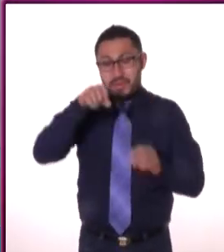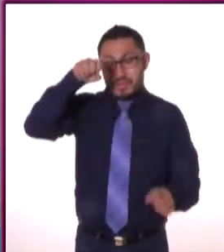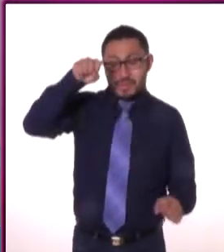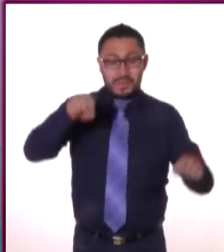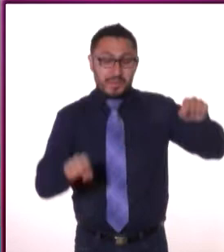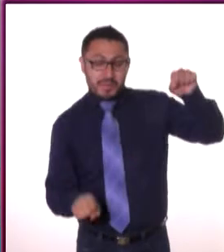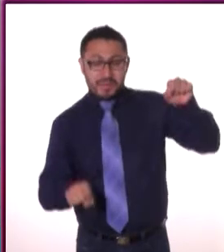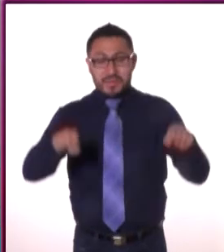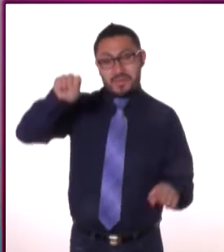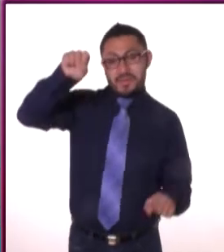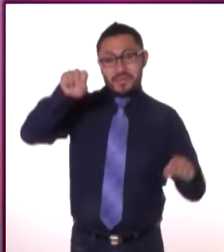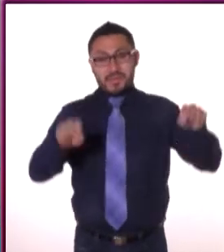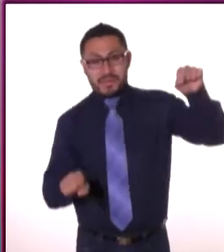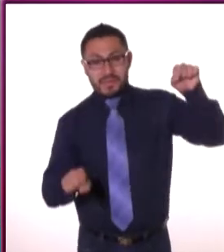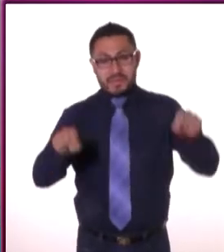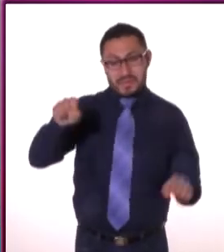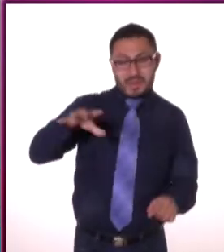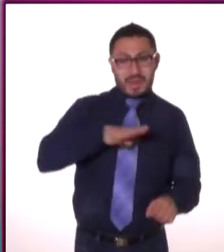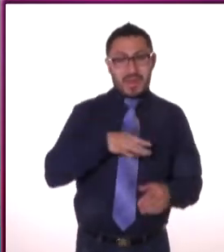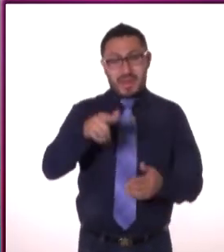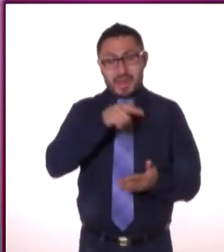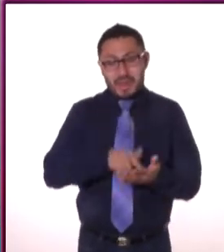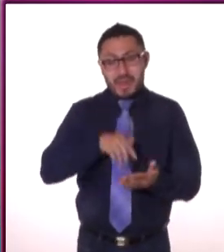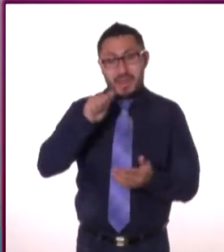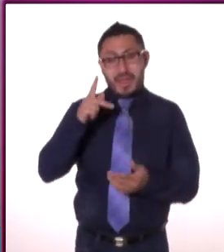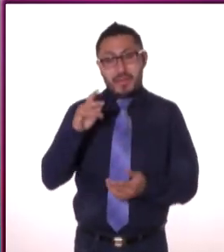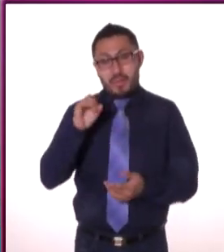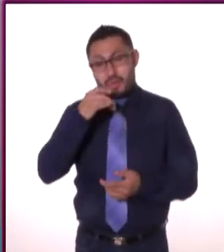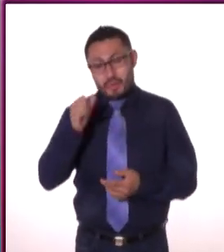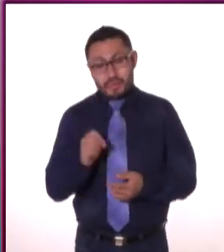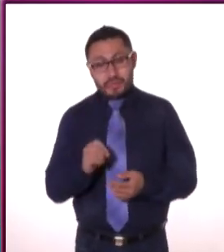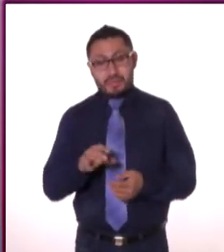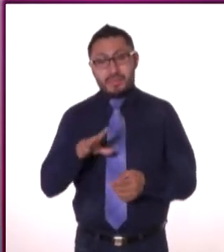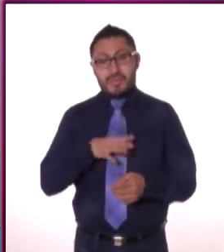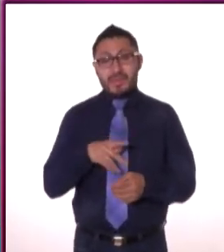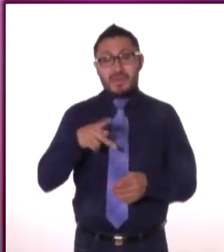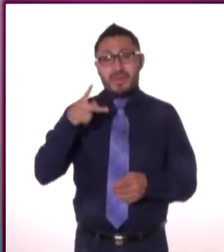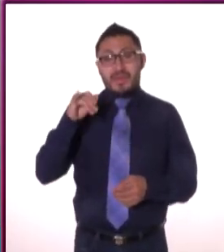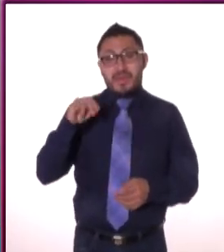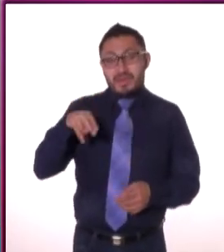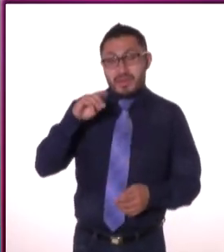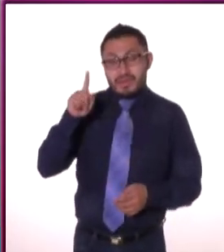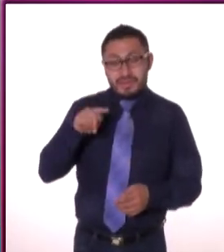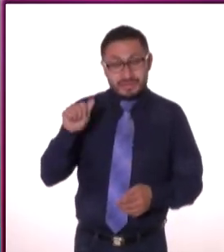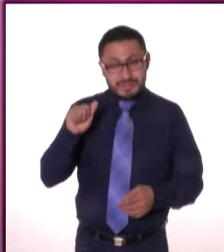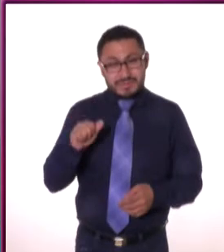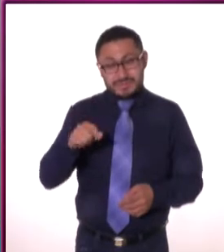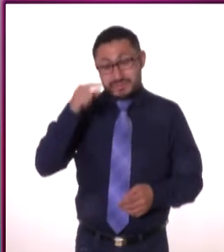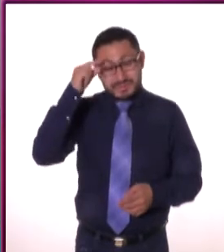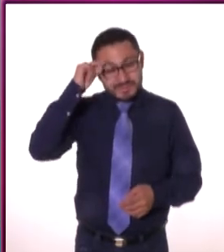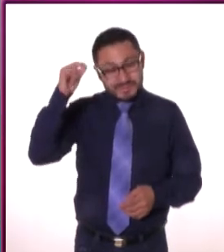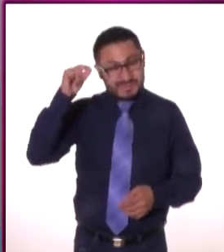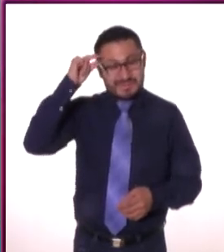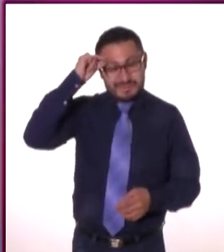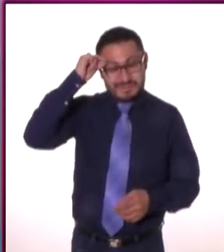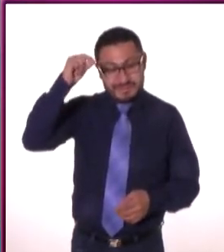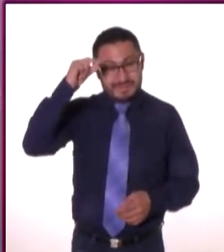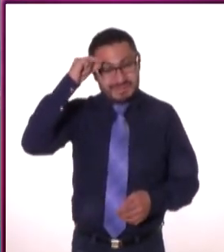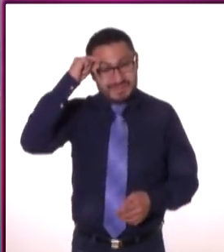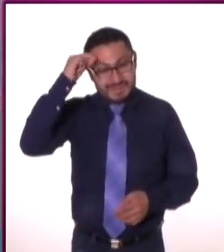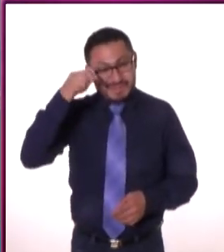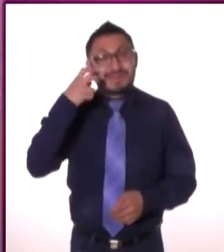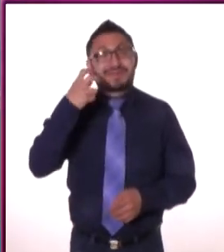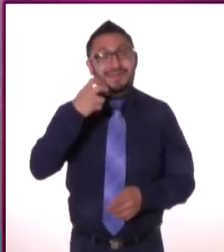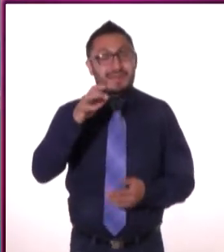un sube y baja tiene el punto de apoyo en medio. Unas pinzas como estas para depilar cejas,